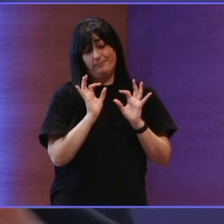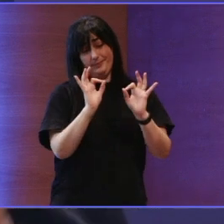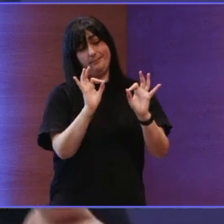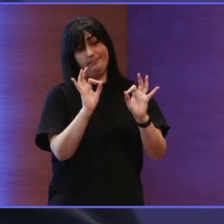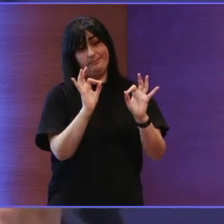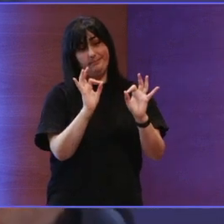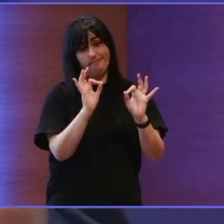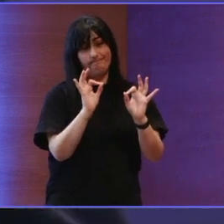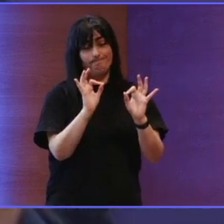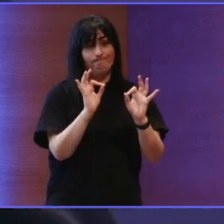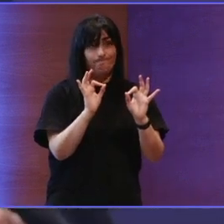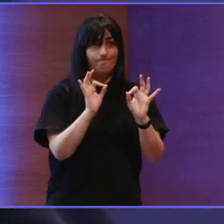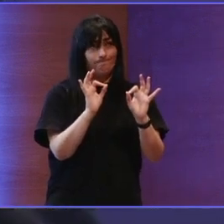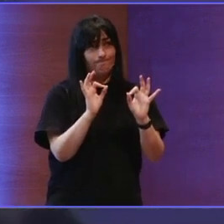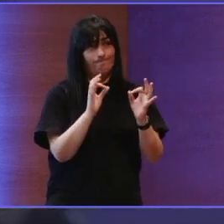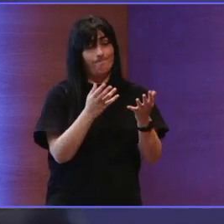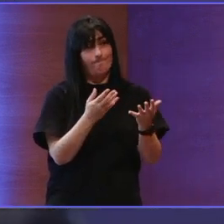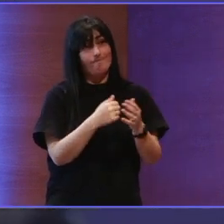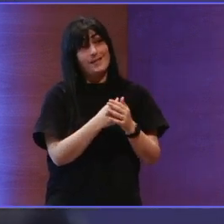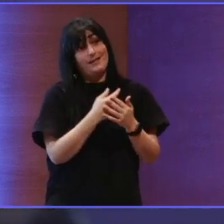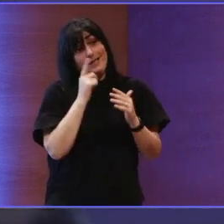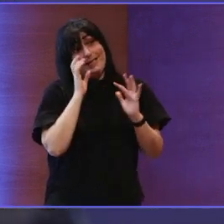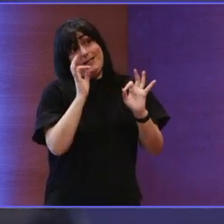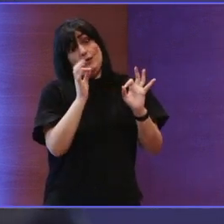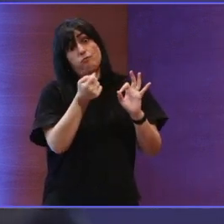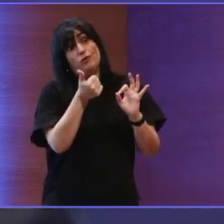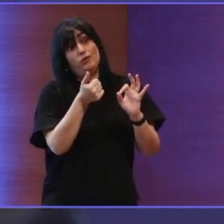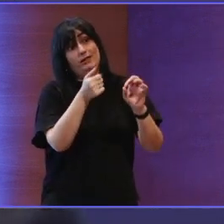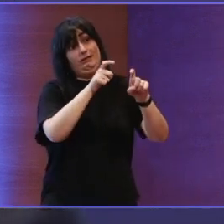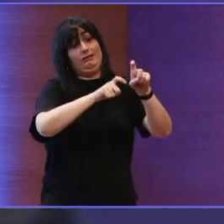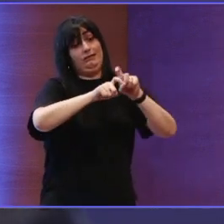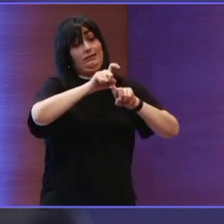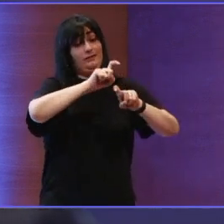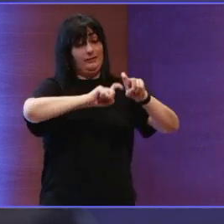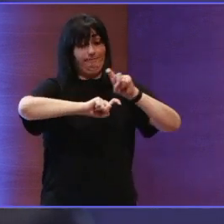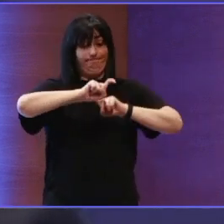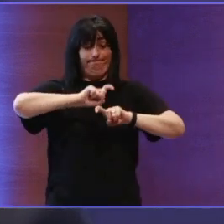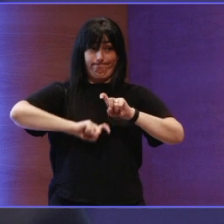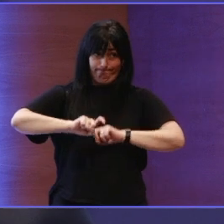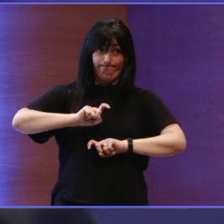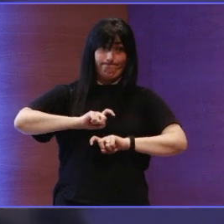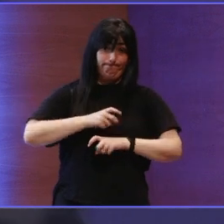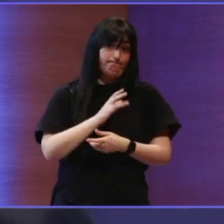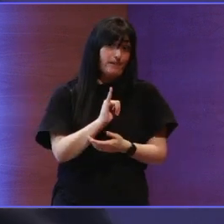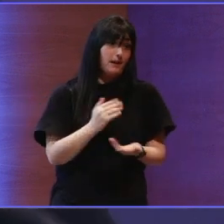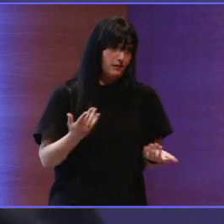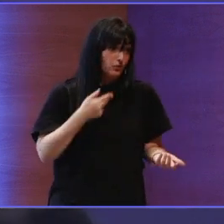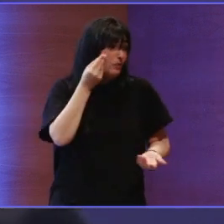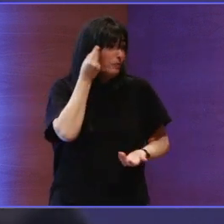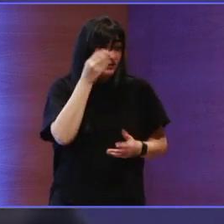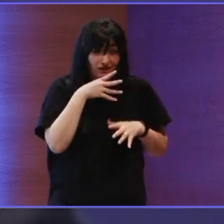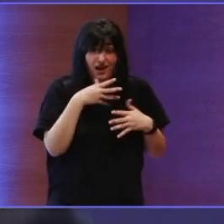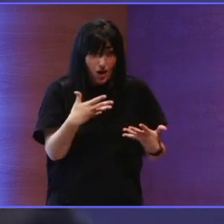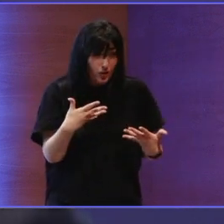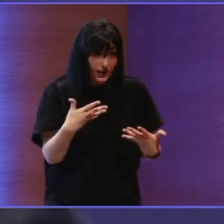ese cierto eh riesgo cierto de involución de regresión Pues es que ya no sé yo creo que a día de hoy